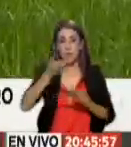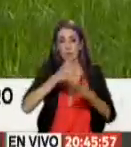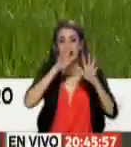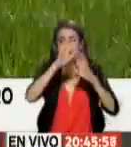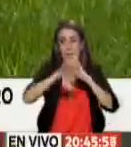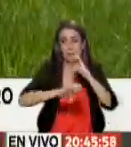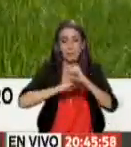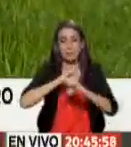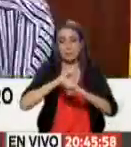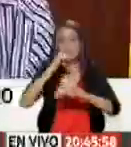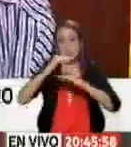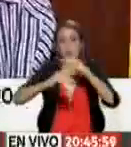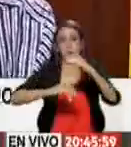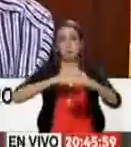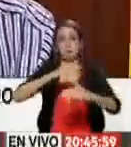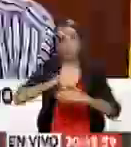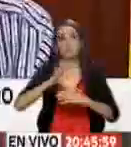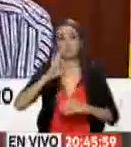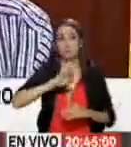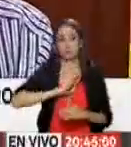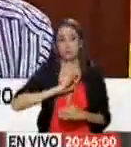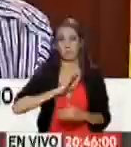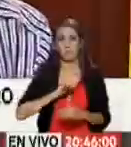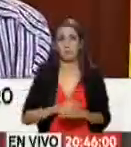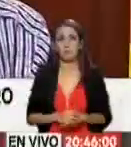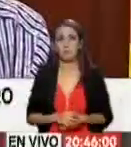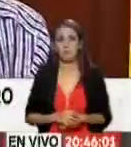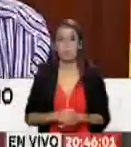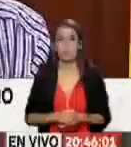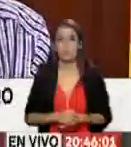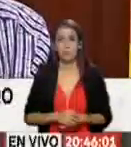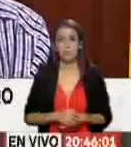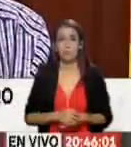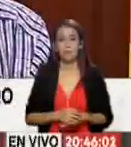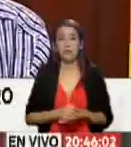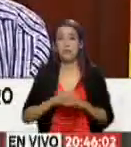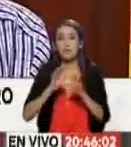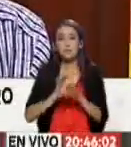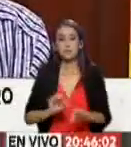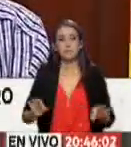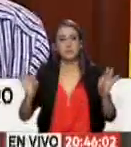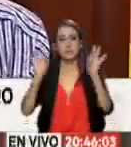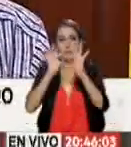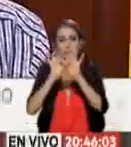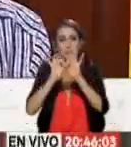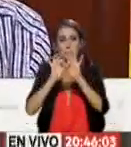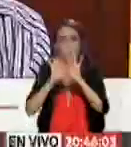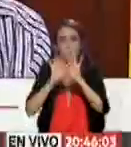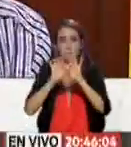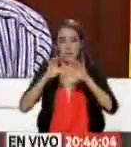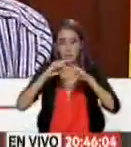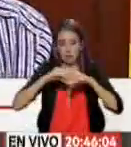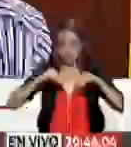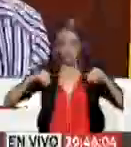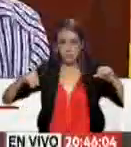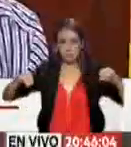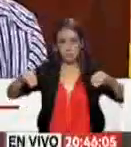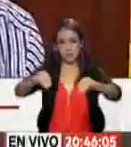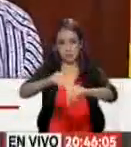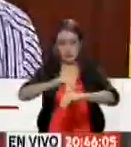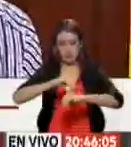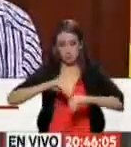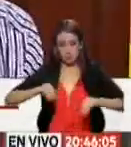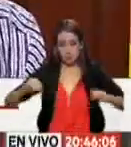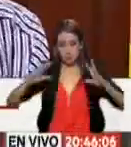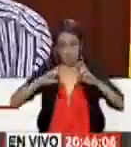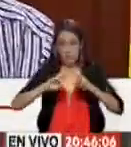y procesos técnicos. La parte de post cosecha es extremadamente importante tanto en la parte de granos, como